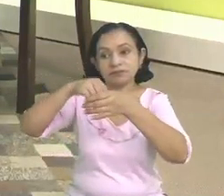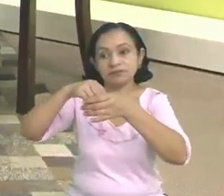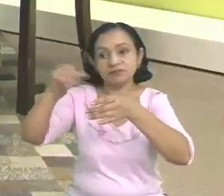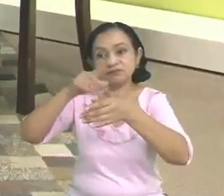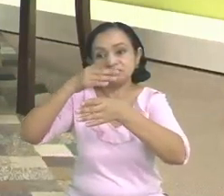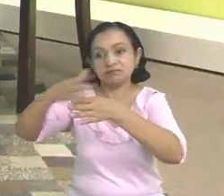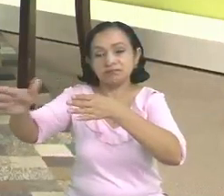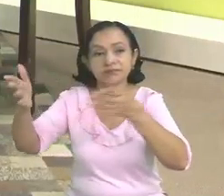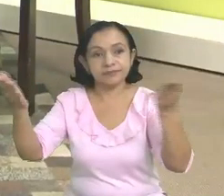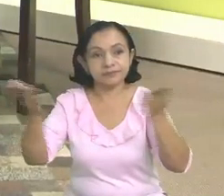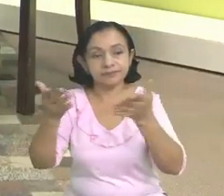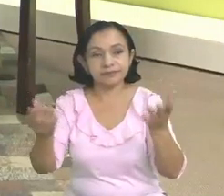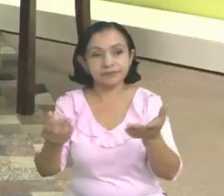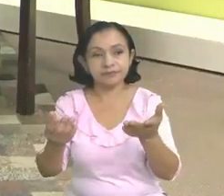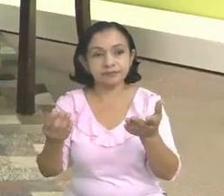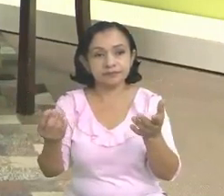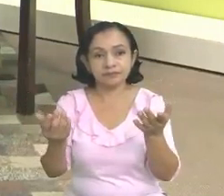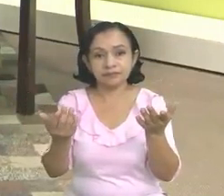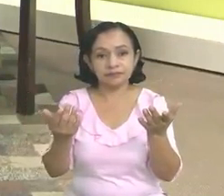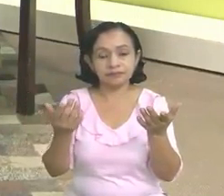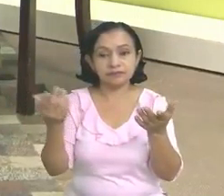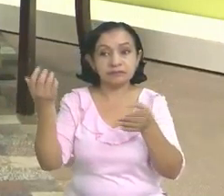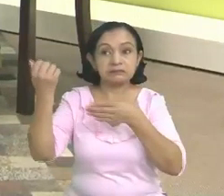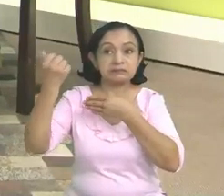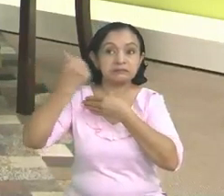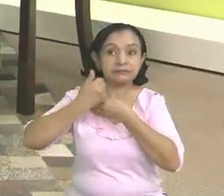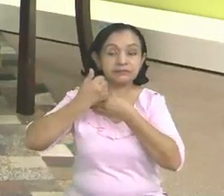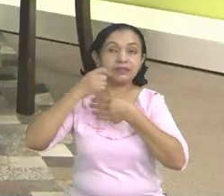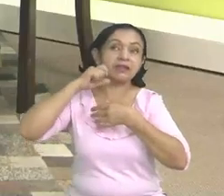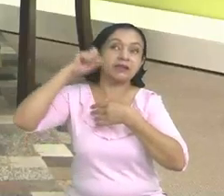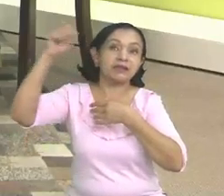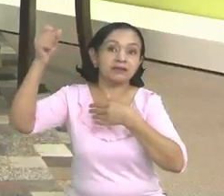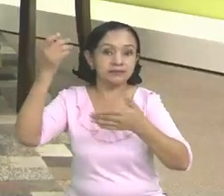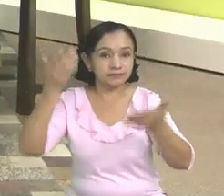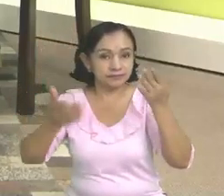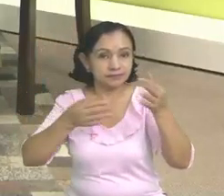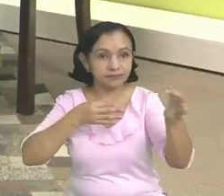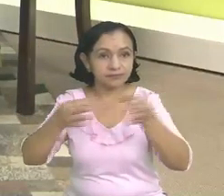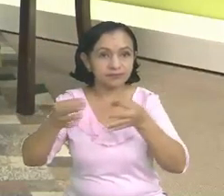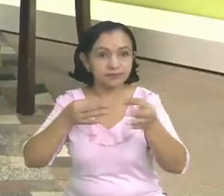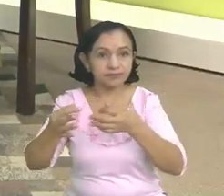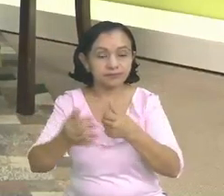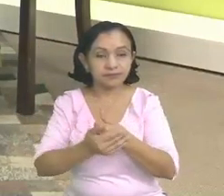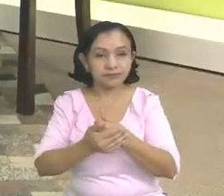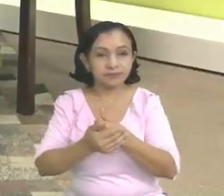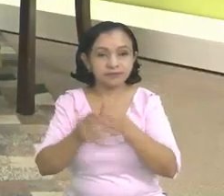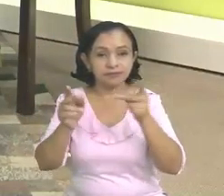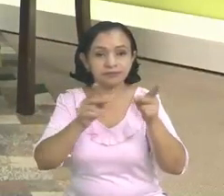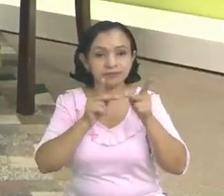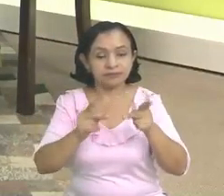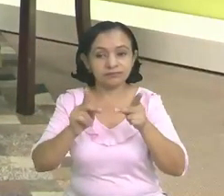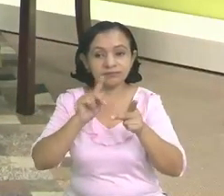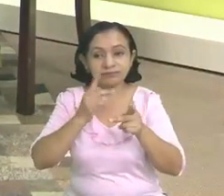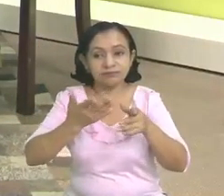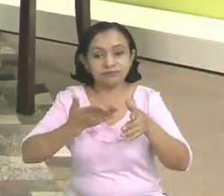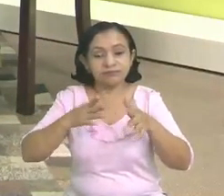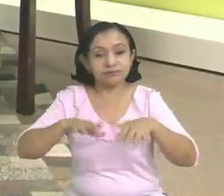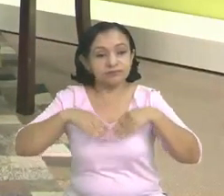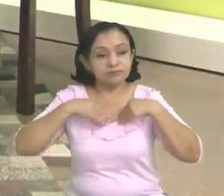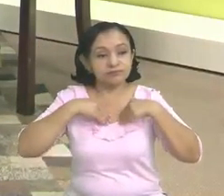tienen aquella cuestión del suicidio. Me estaba hablando también del trastorno de la adaptación. Es